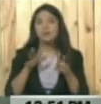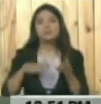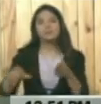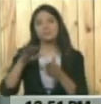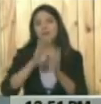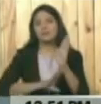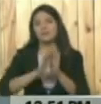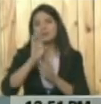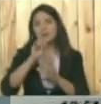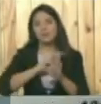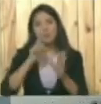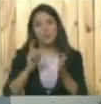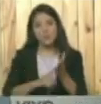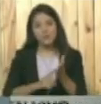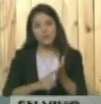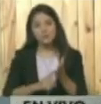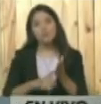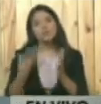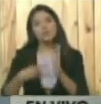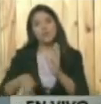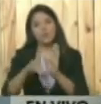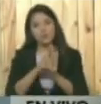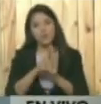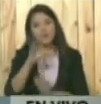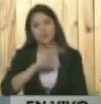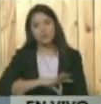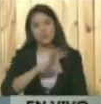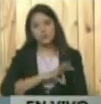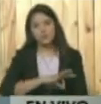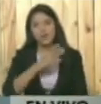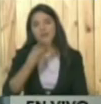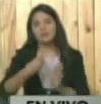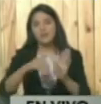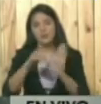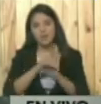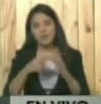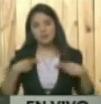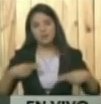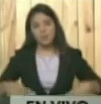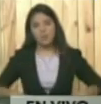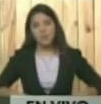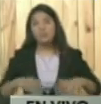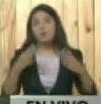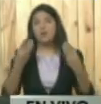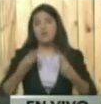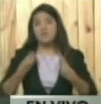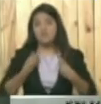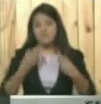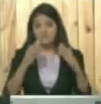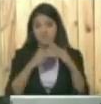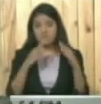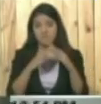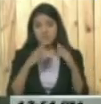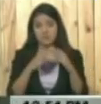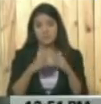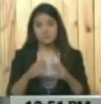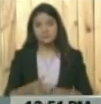del desarrollo integral de los derechos sociales, de los derechos humanos, del vivir viviendo,